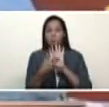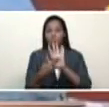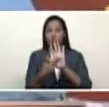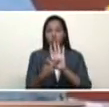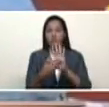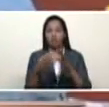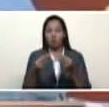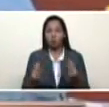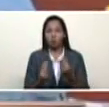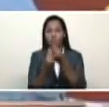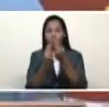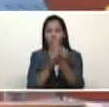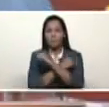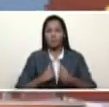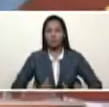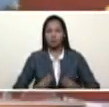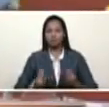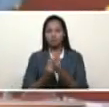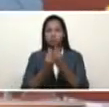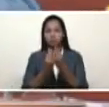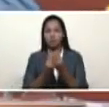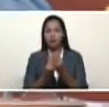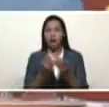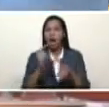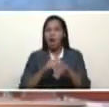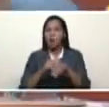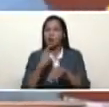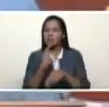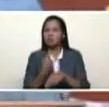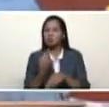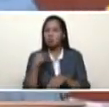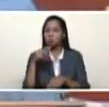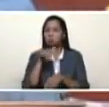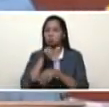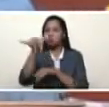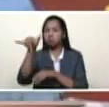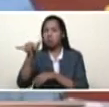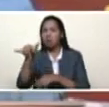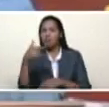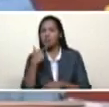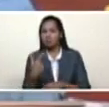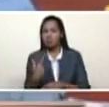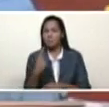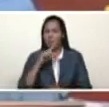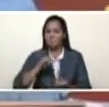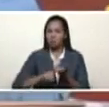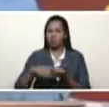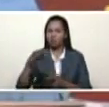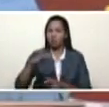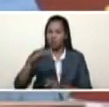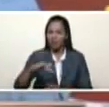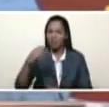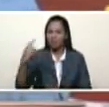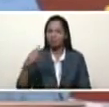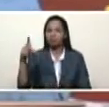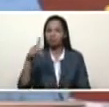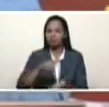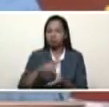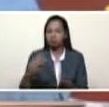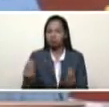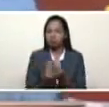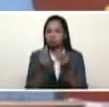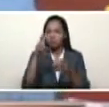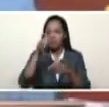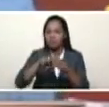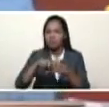militar. Y a la hora que dice Jaime Bailey que Cilia estaba en República Dominicana, ¿dónde estaba Cilia? Sentada a mi lado en el Palacio